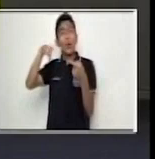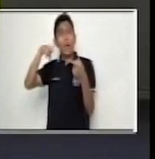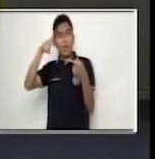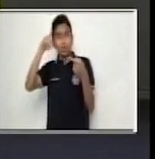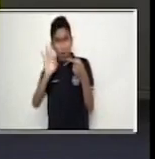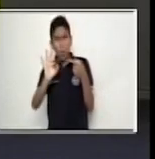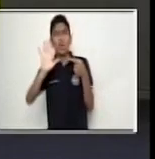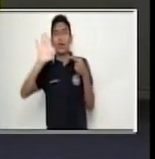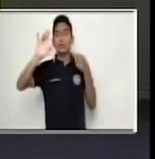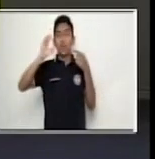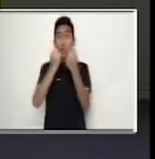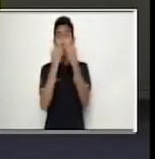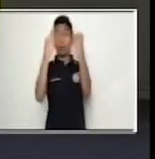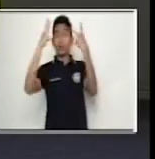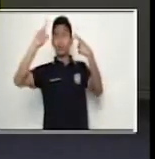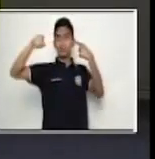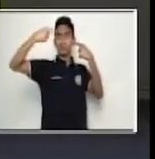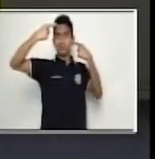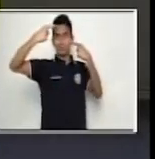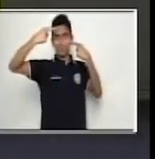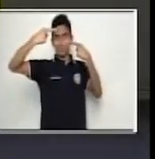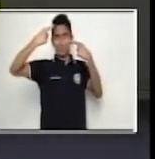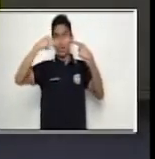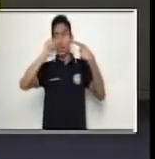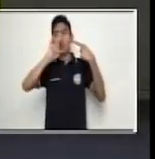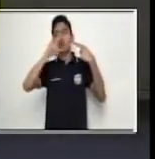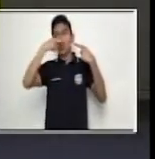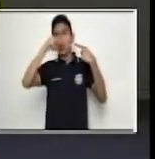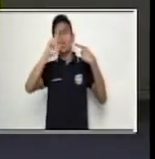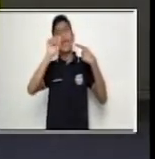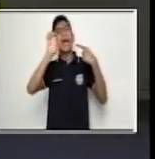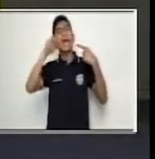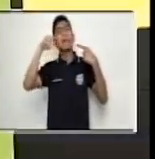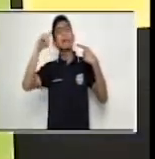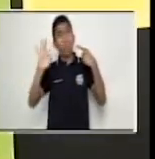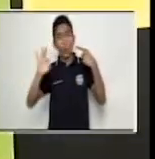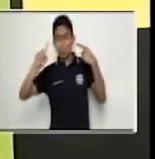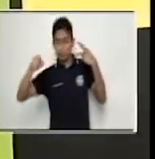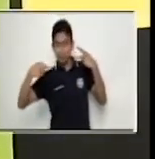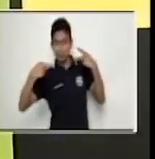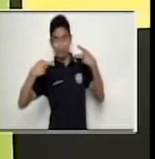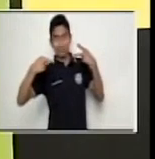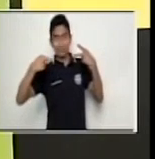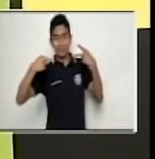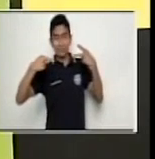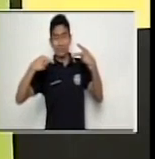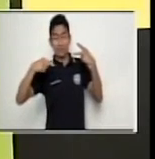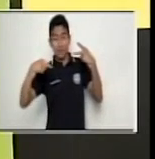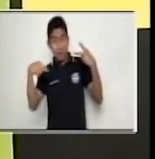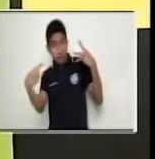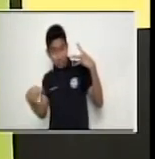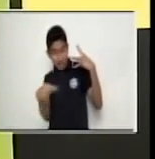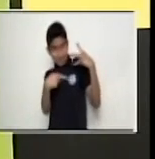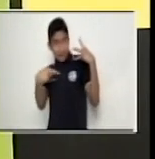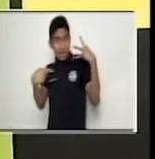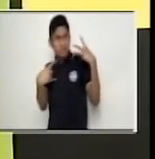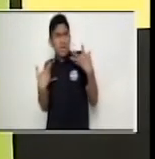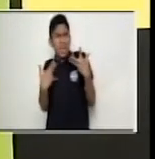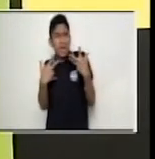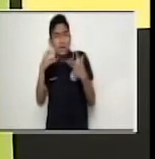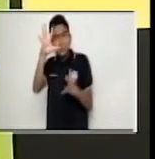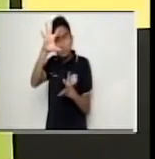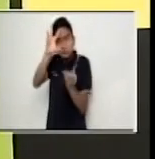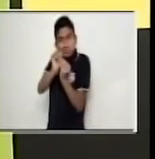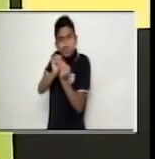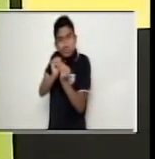parte superior, sustraendo en la parte inferior, y la diferencia, que es el resultado